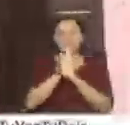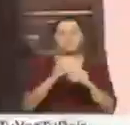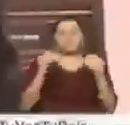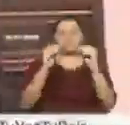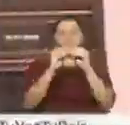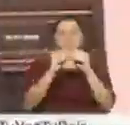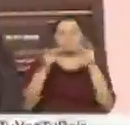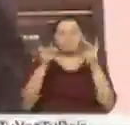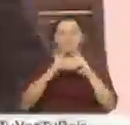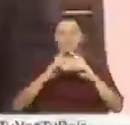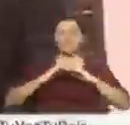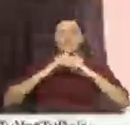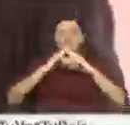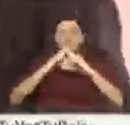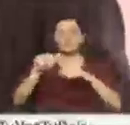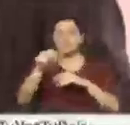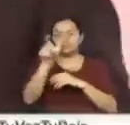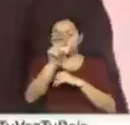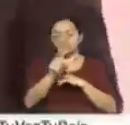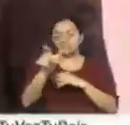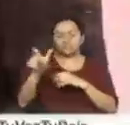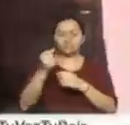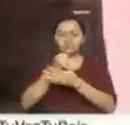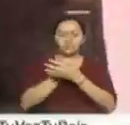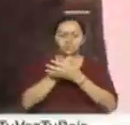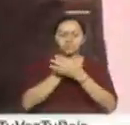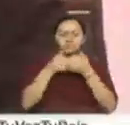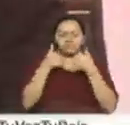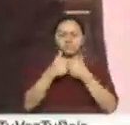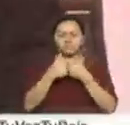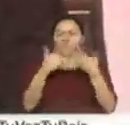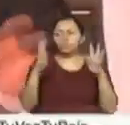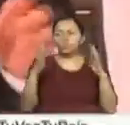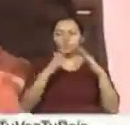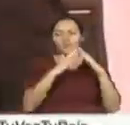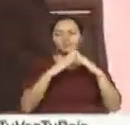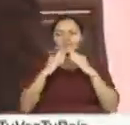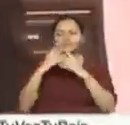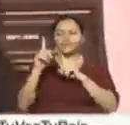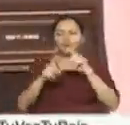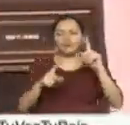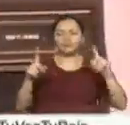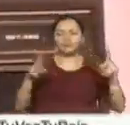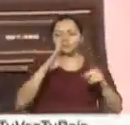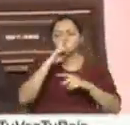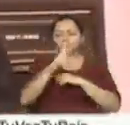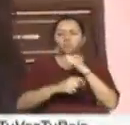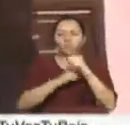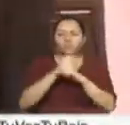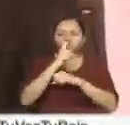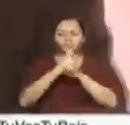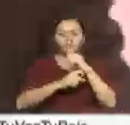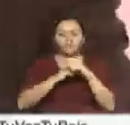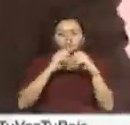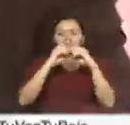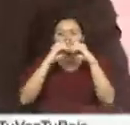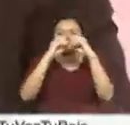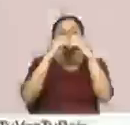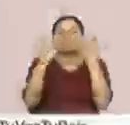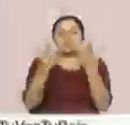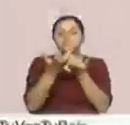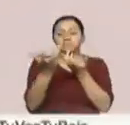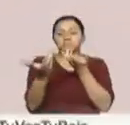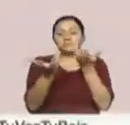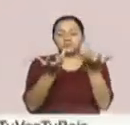proveer vivienda para luchar contra ese déficit habitacional que se crea todos los años por el crecimiento de la